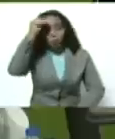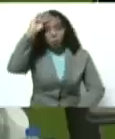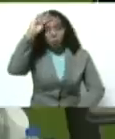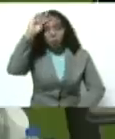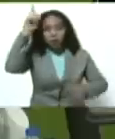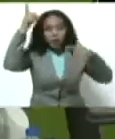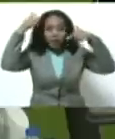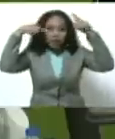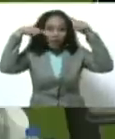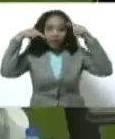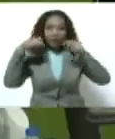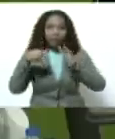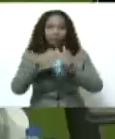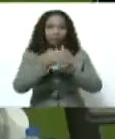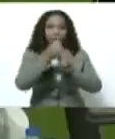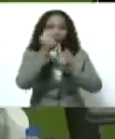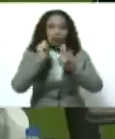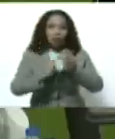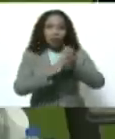Chávez,